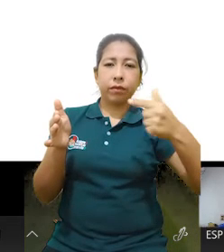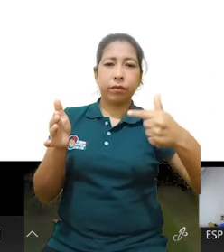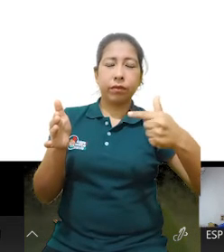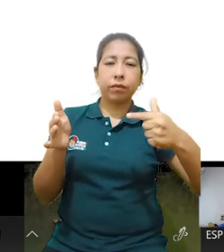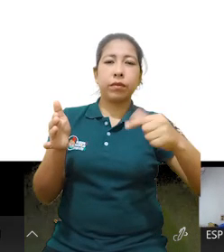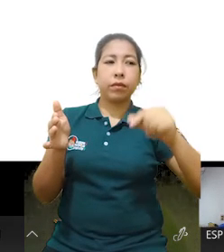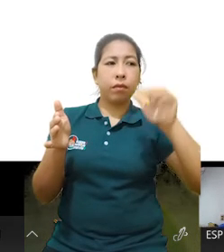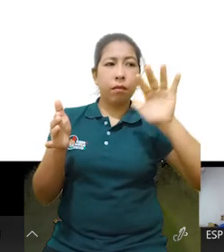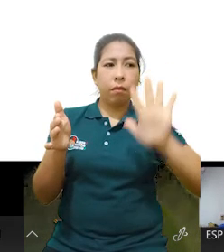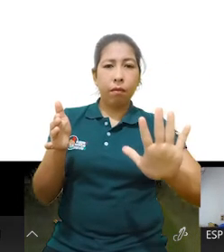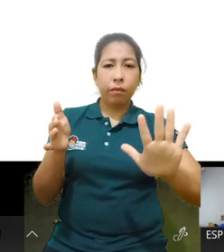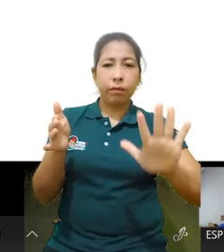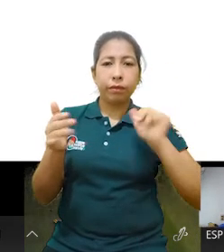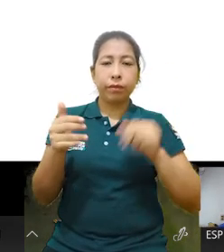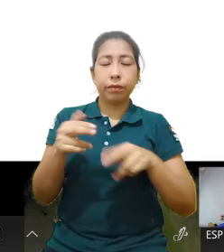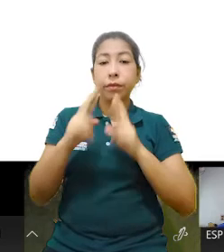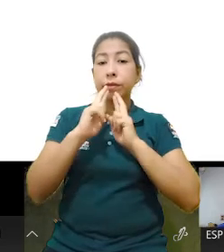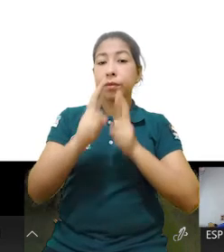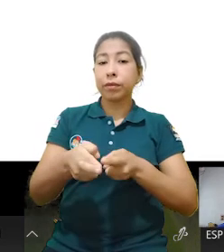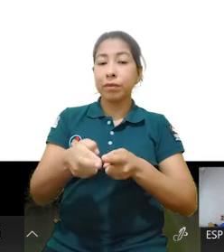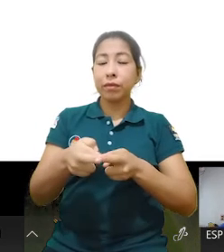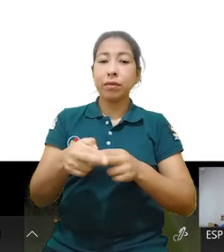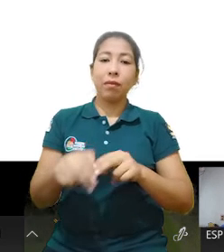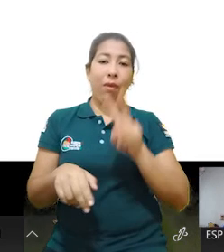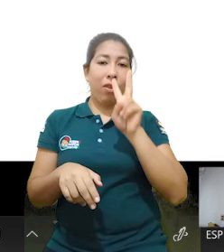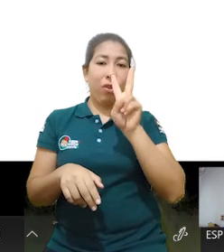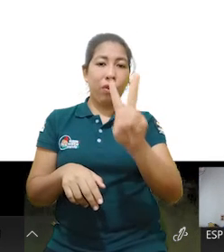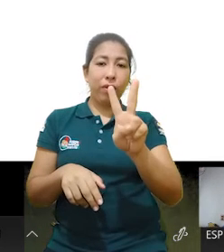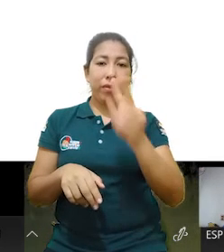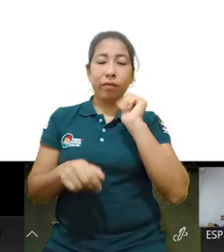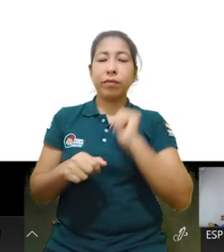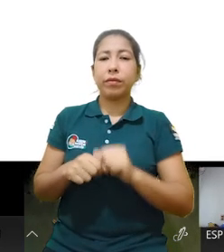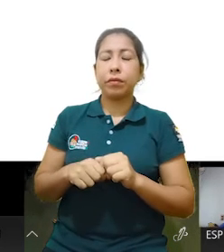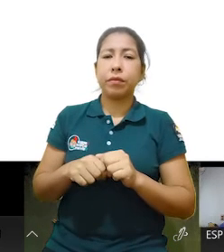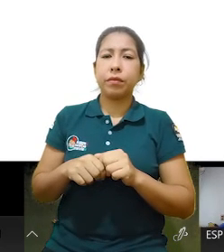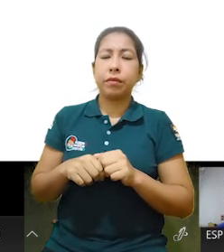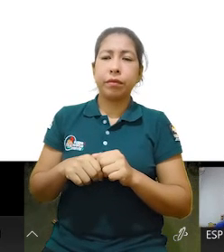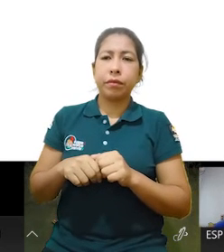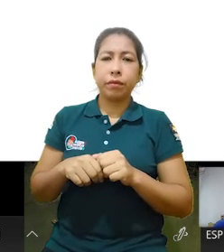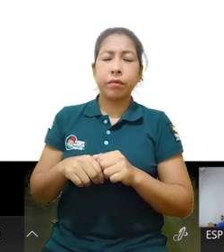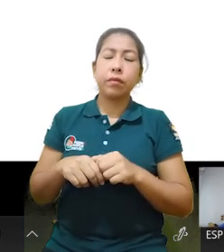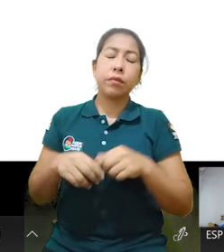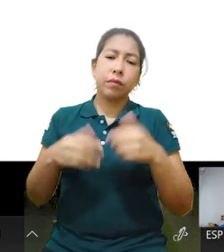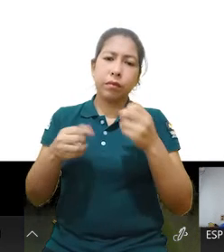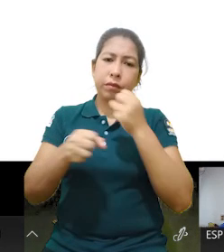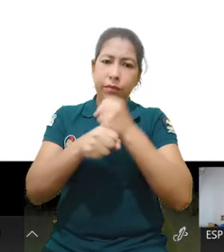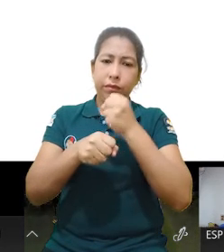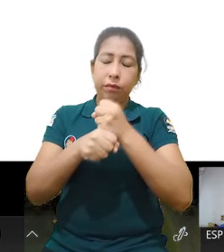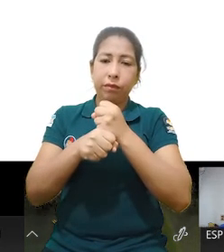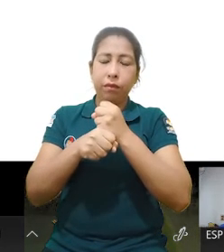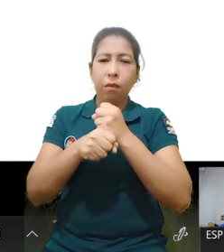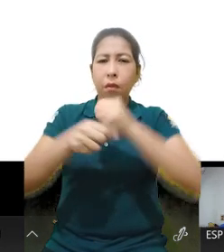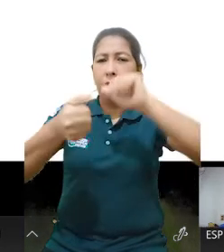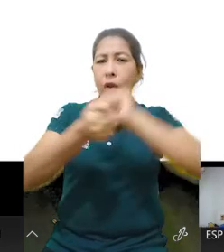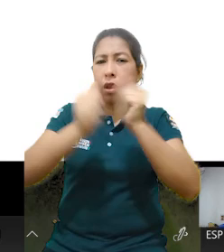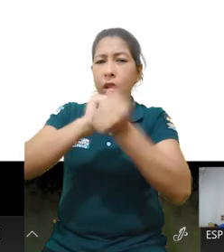de su base, que sería 5. Resultado 2. Hemos sacado efectuando el cambio